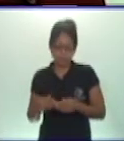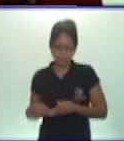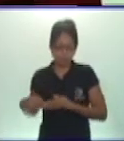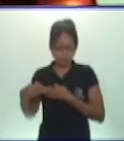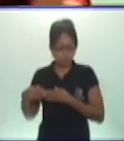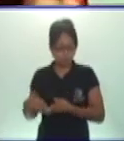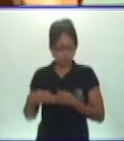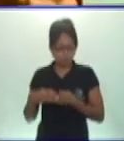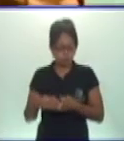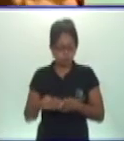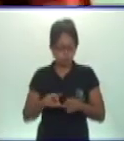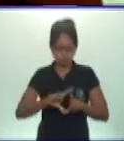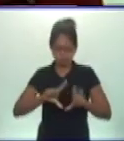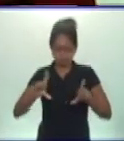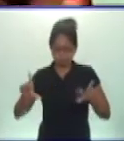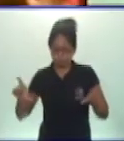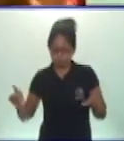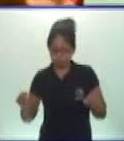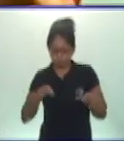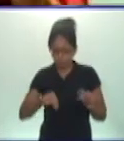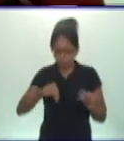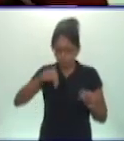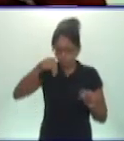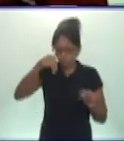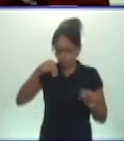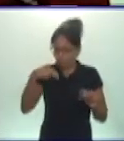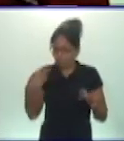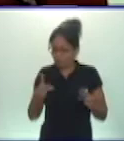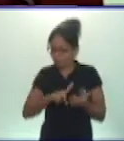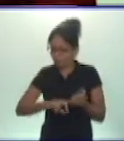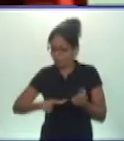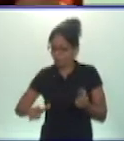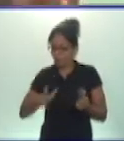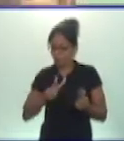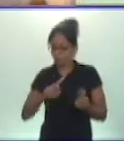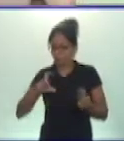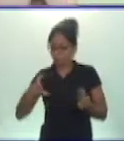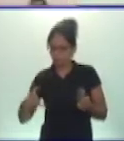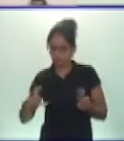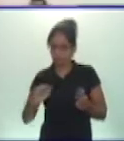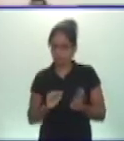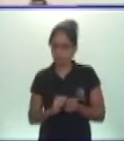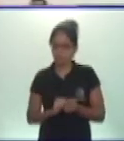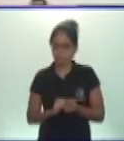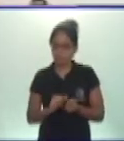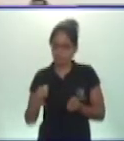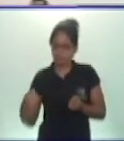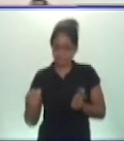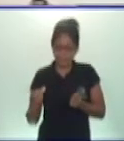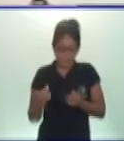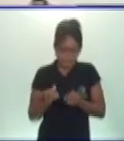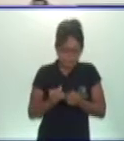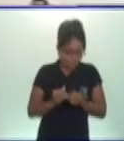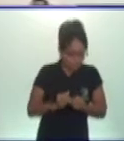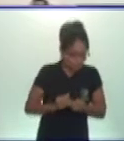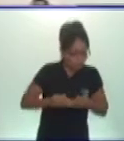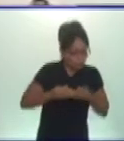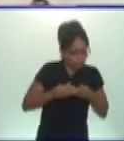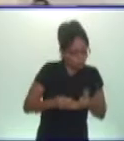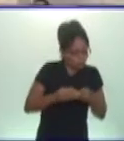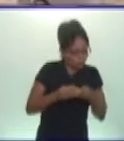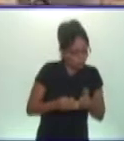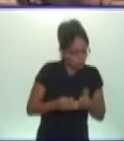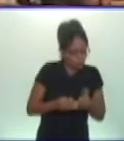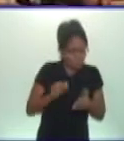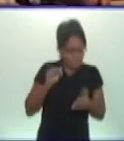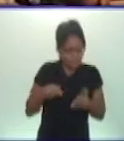Villa Clara, que tome unos navíos, quizás unos bergantines, y termine el proceso de conquista por la